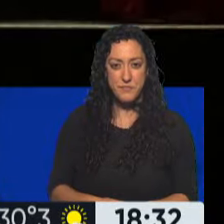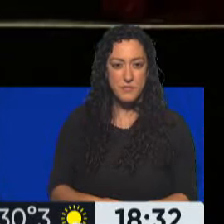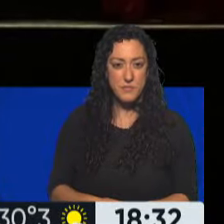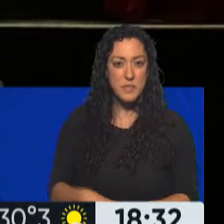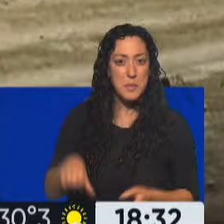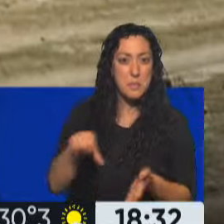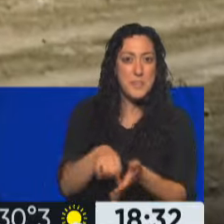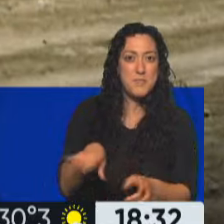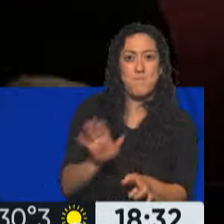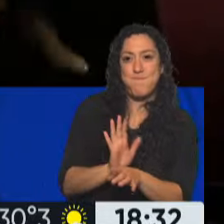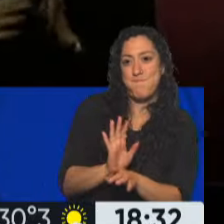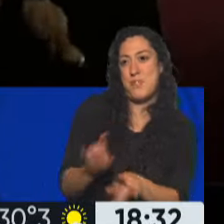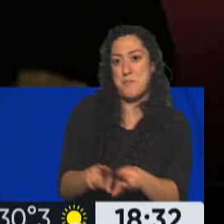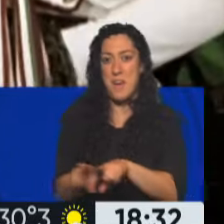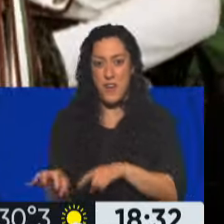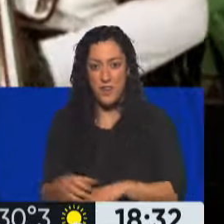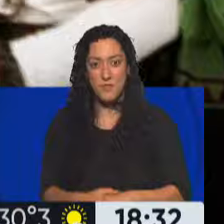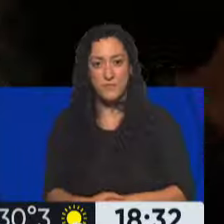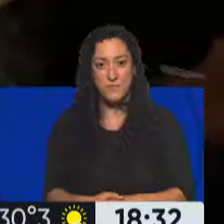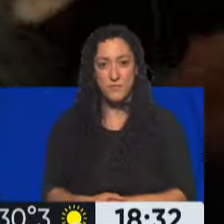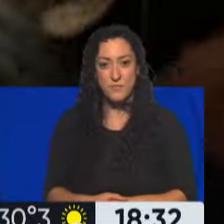seis hermanos. La polla.